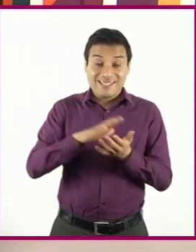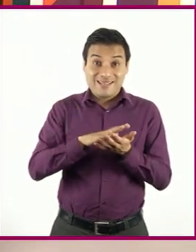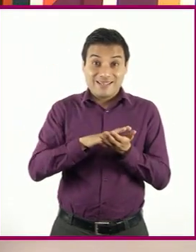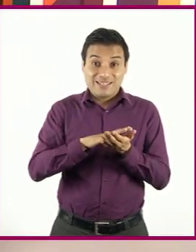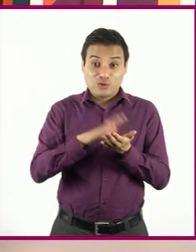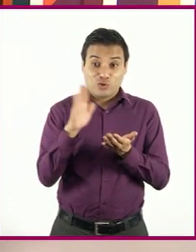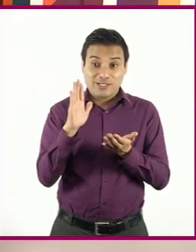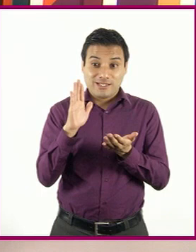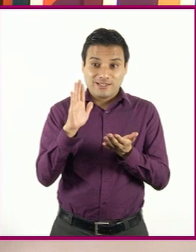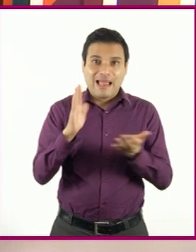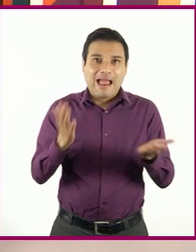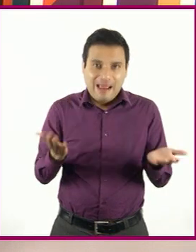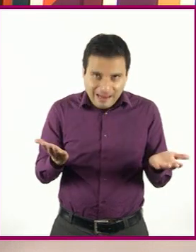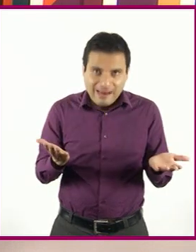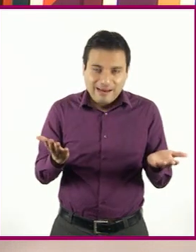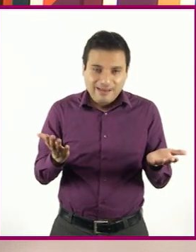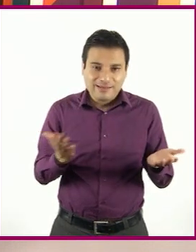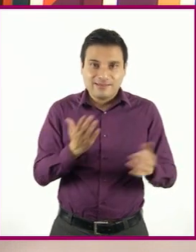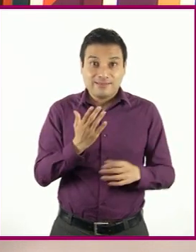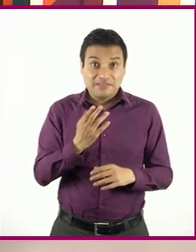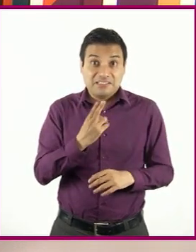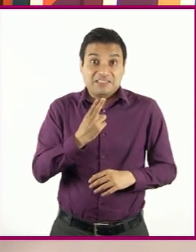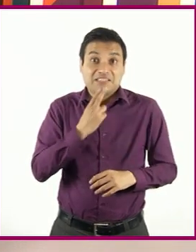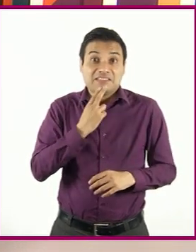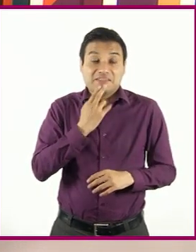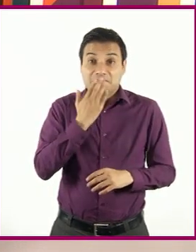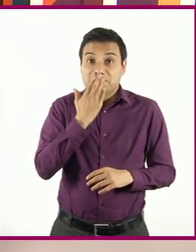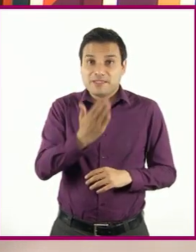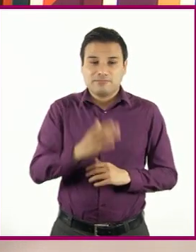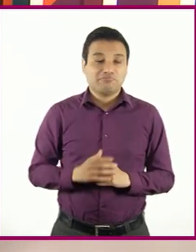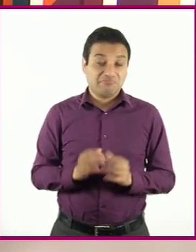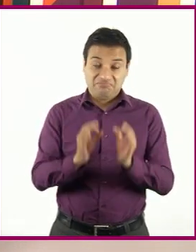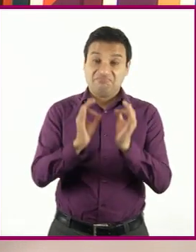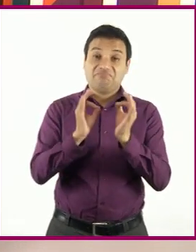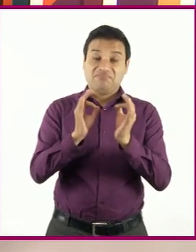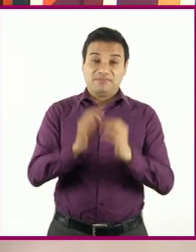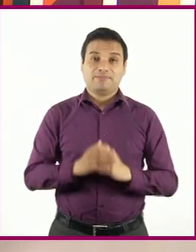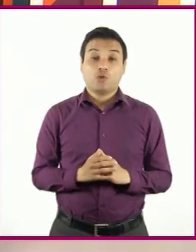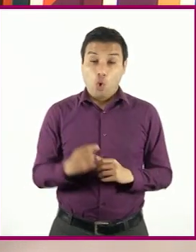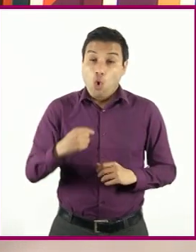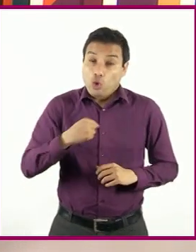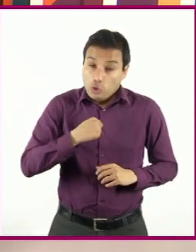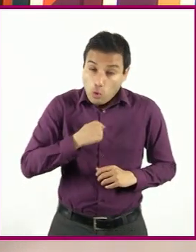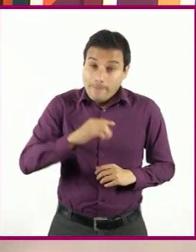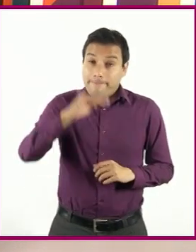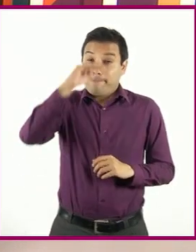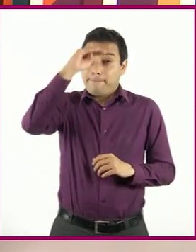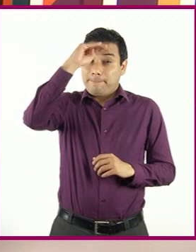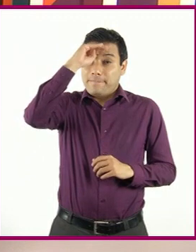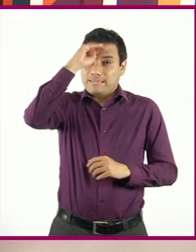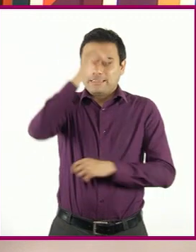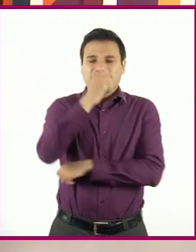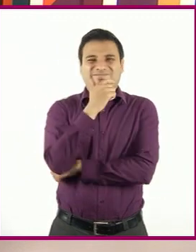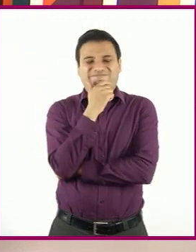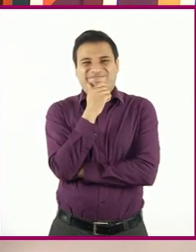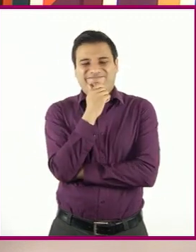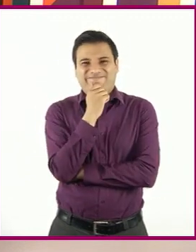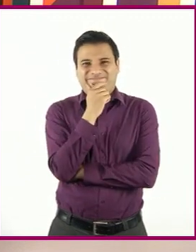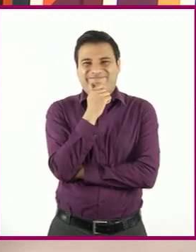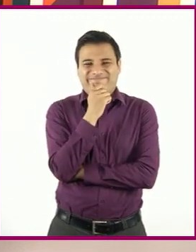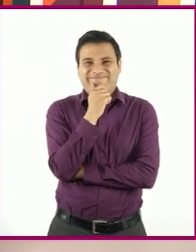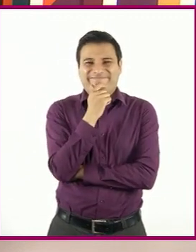Se va y vuelve a acercarse y se abre la tapa. Muy bien. Lo que estaba pensando es si sería adecuado llevar